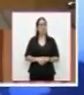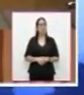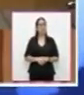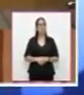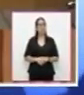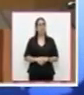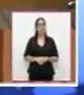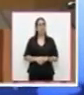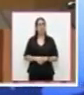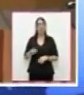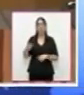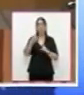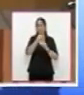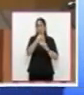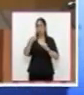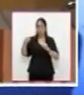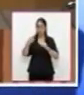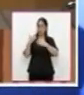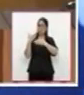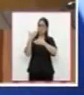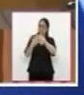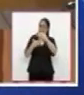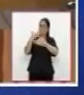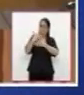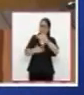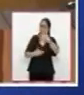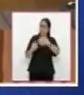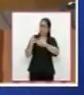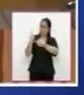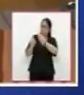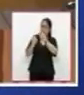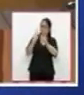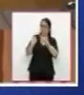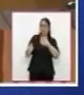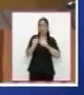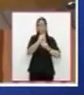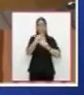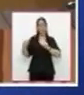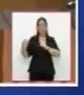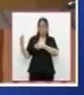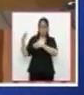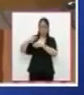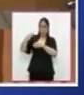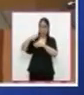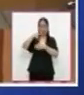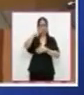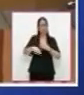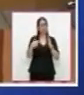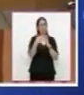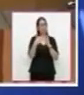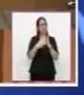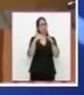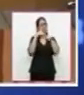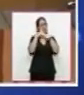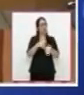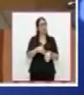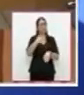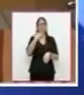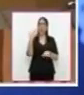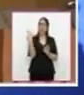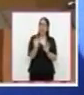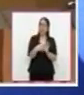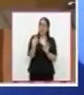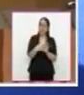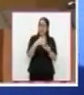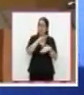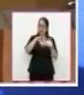creo que es momento también de repensar cómo hacemos los procesos electorales, porque llevamos casi 30 años haciéndolos del mismo modo, sí,